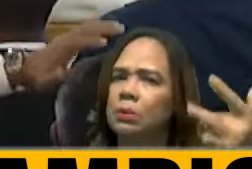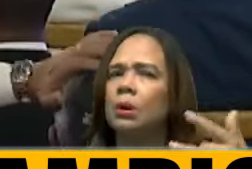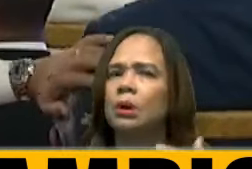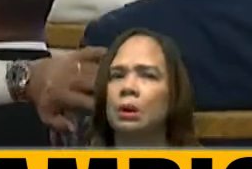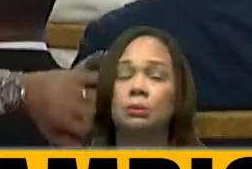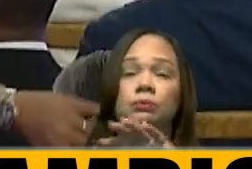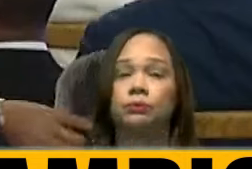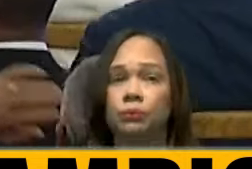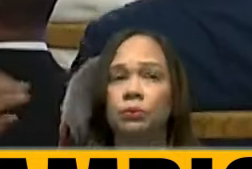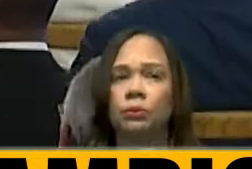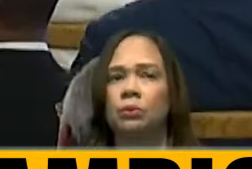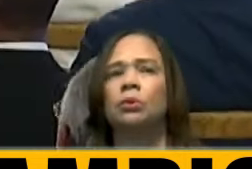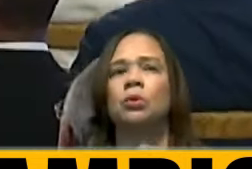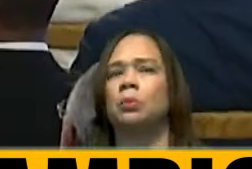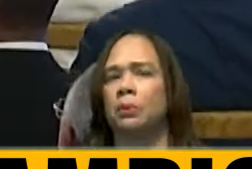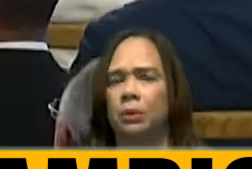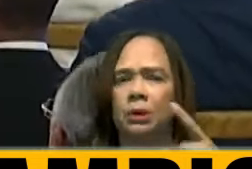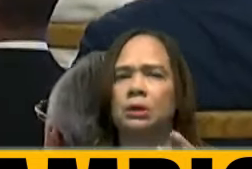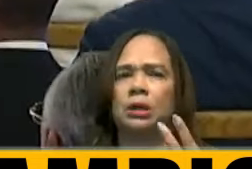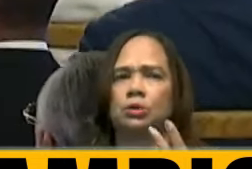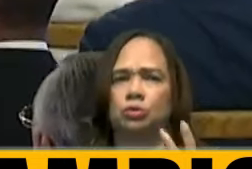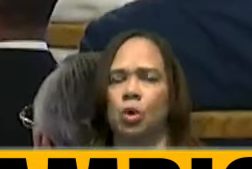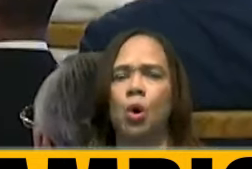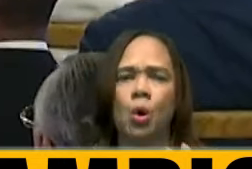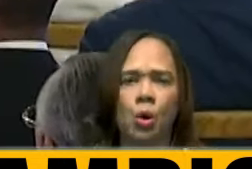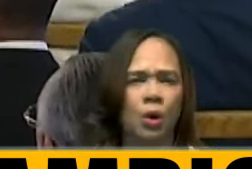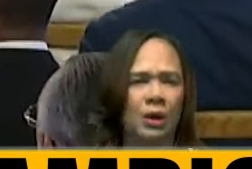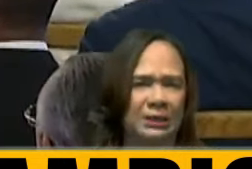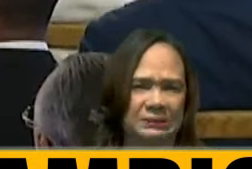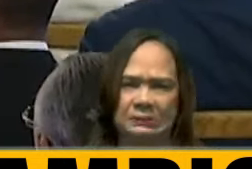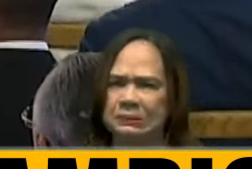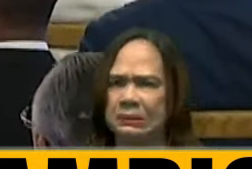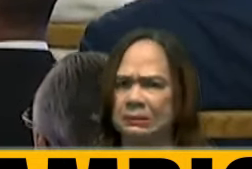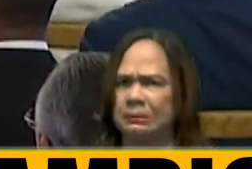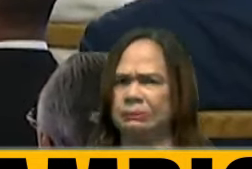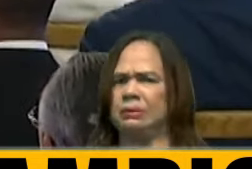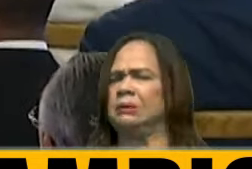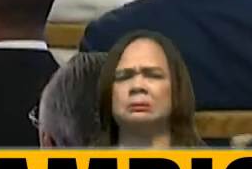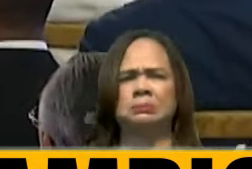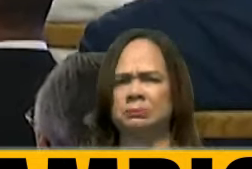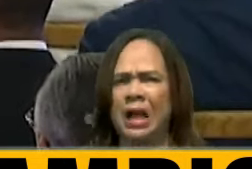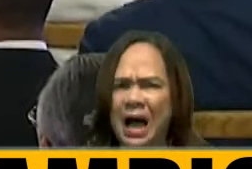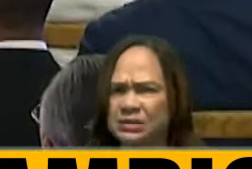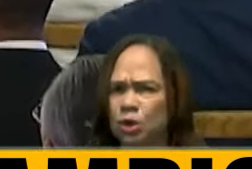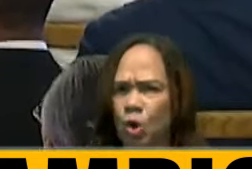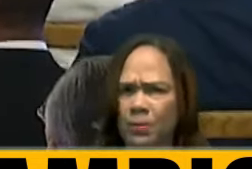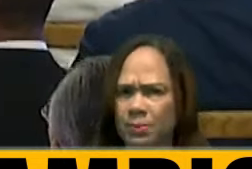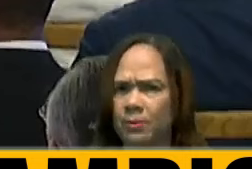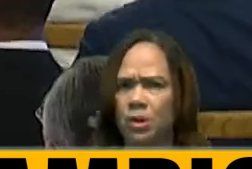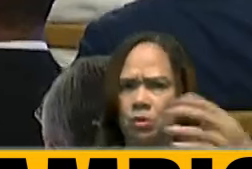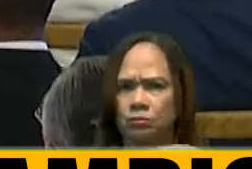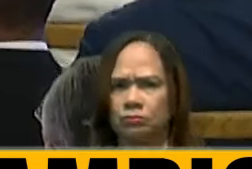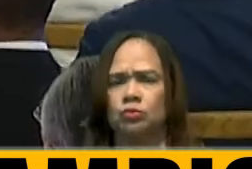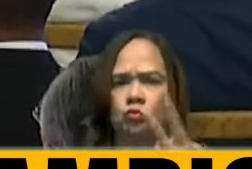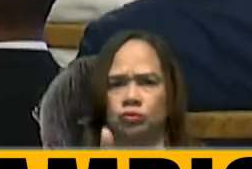integralidad que conlleva estas dos instituciones y no tenía sentido mantenerlas totalmente separadas